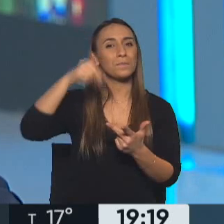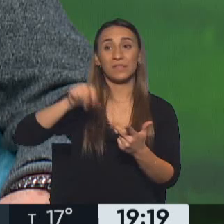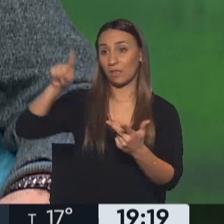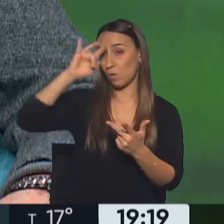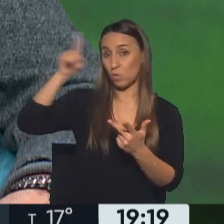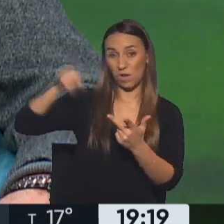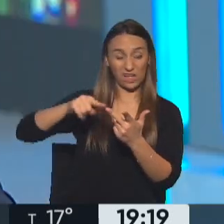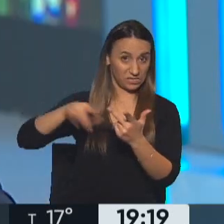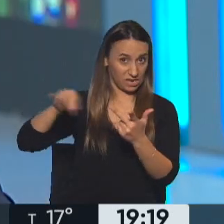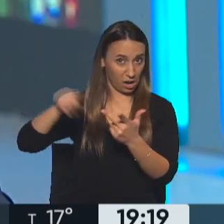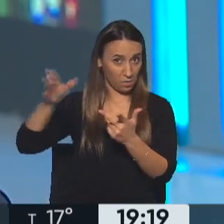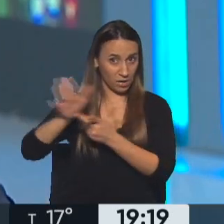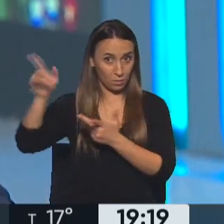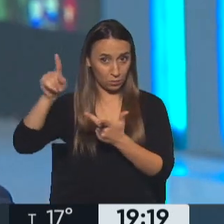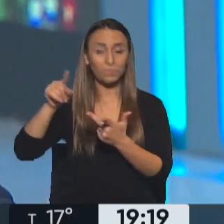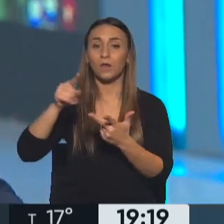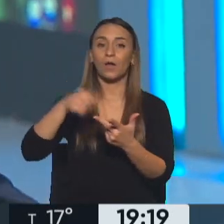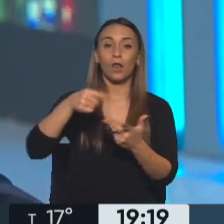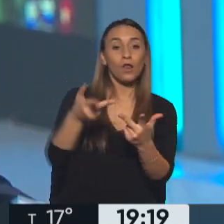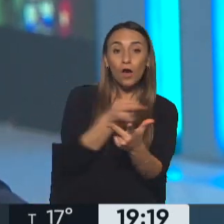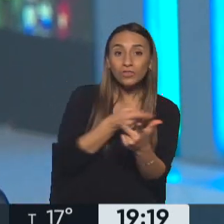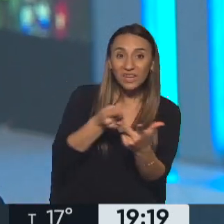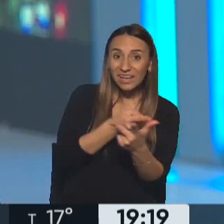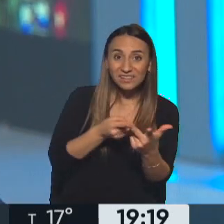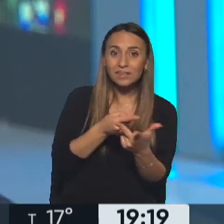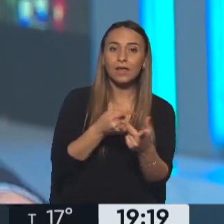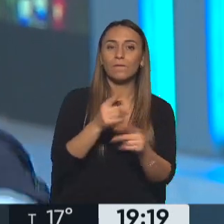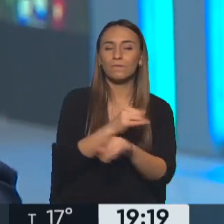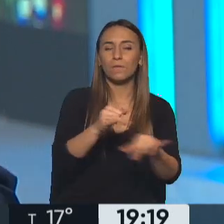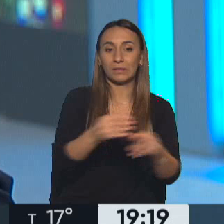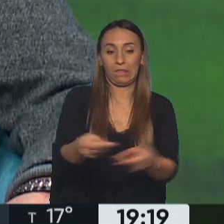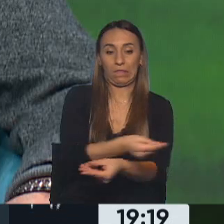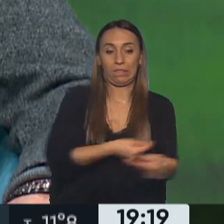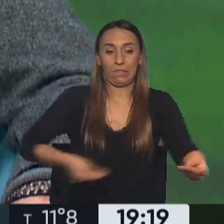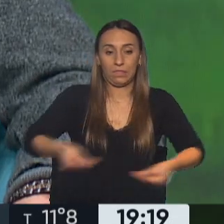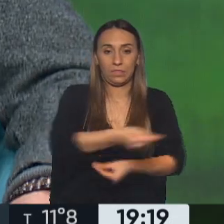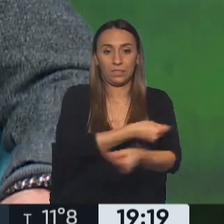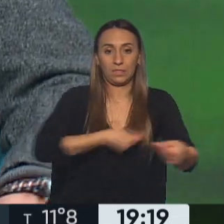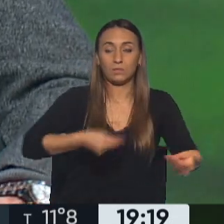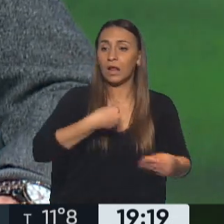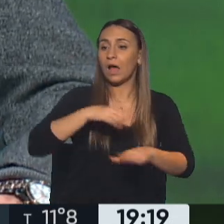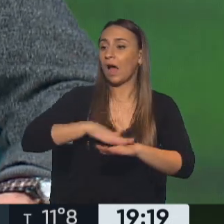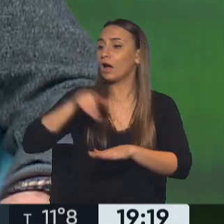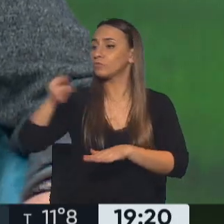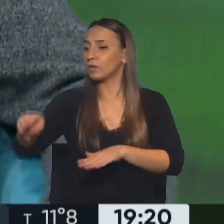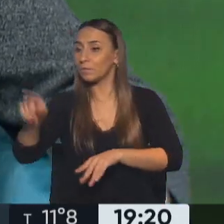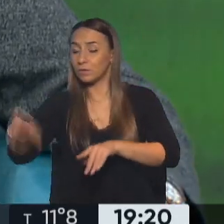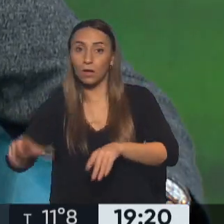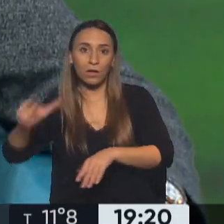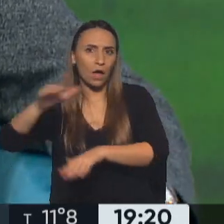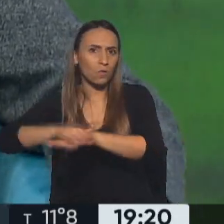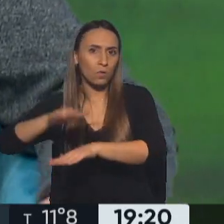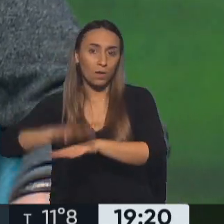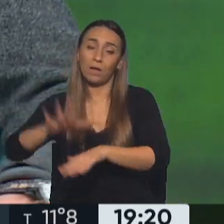judicial pasando data de información para involucrar a culpables a inocentes bueno no solamente eso no estamos